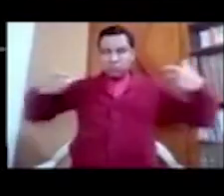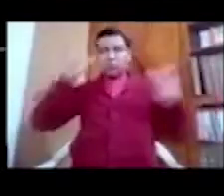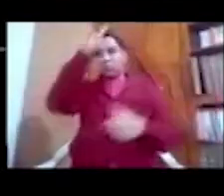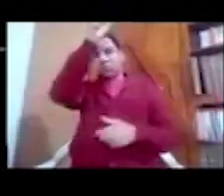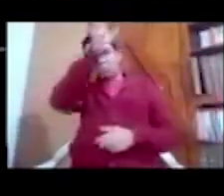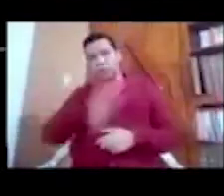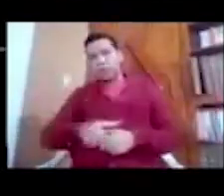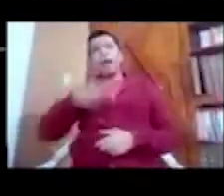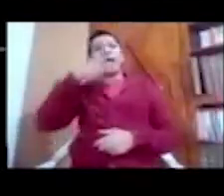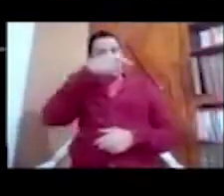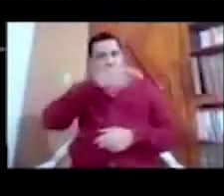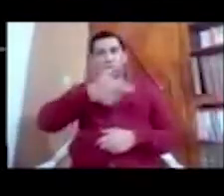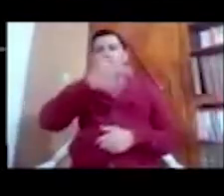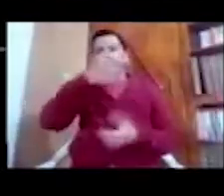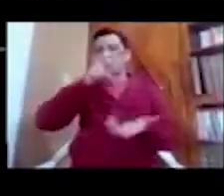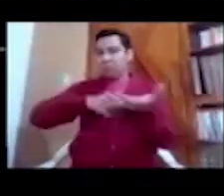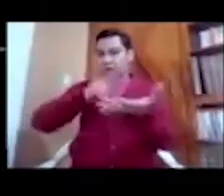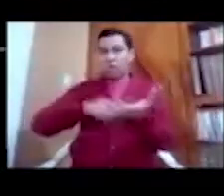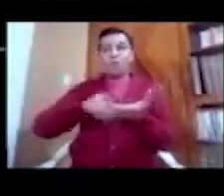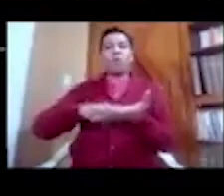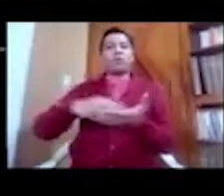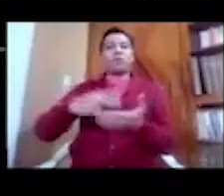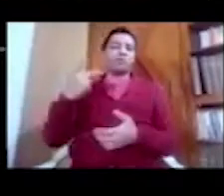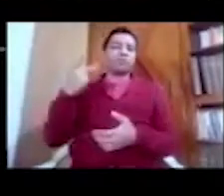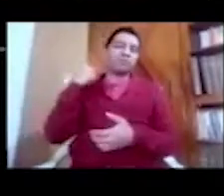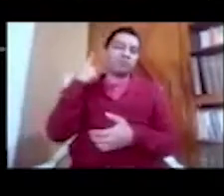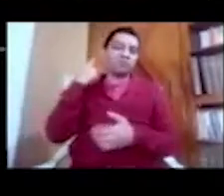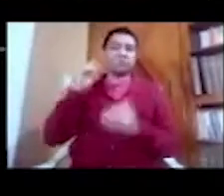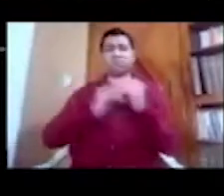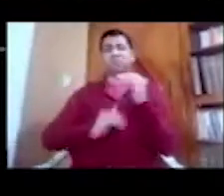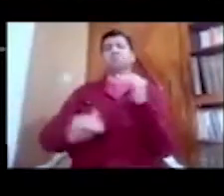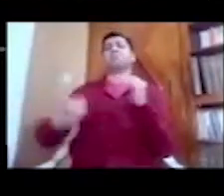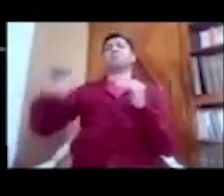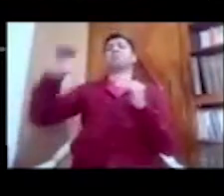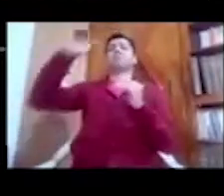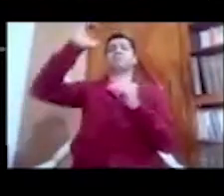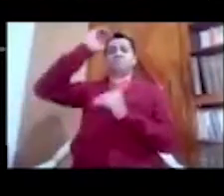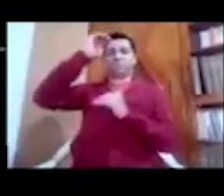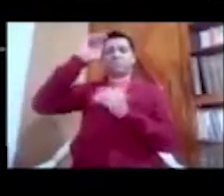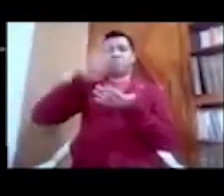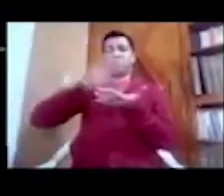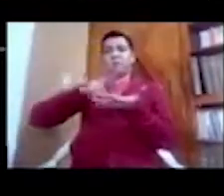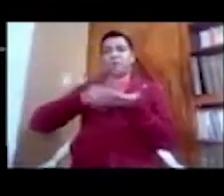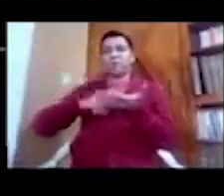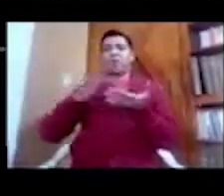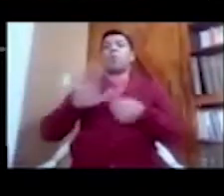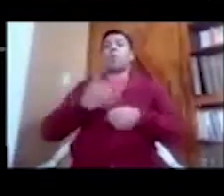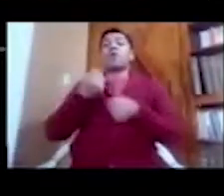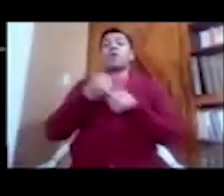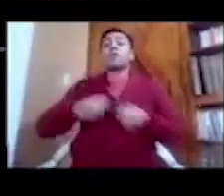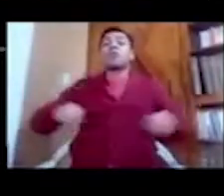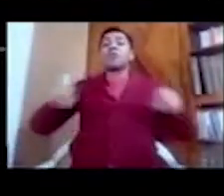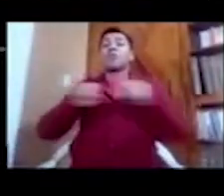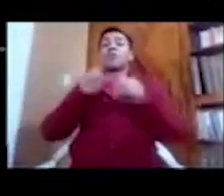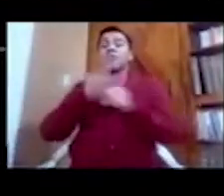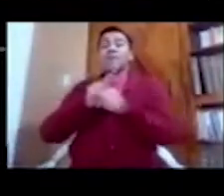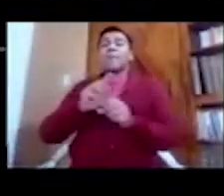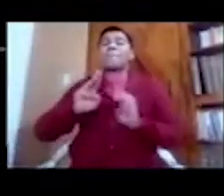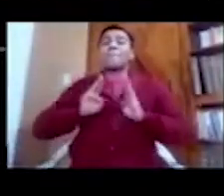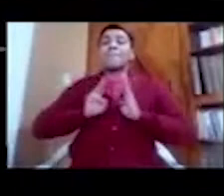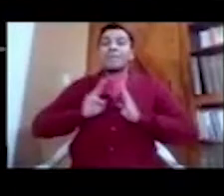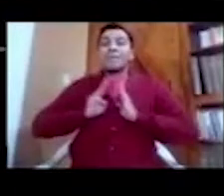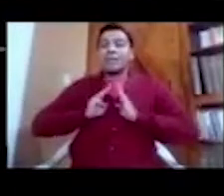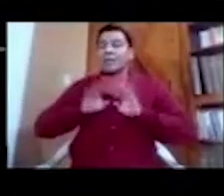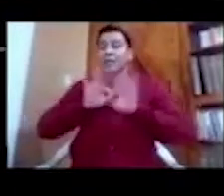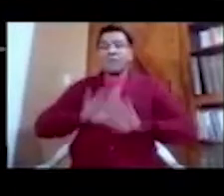y económica es lo que explica el prestigio, porque son sociedades militaristas. Entonces estaríamos hablando